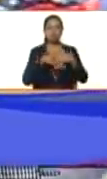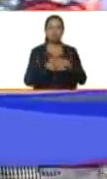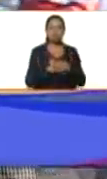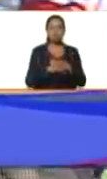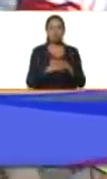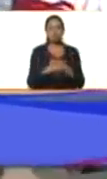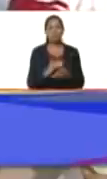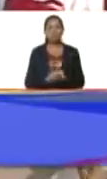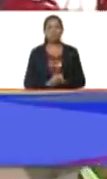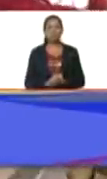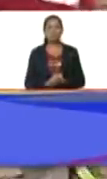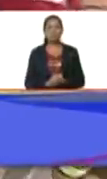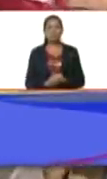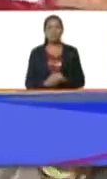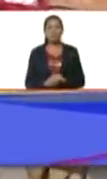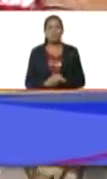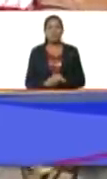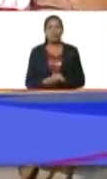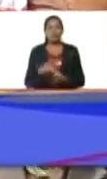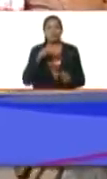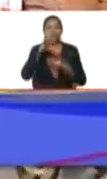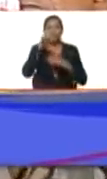adentro, 100%.